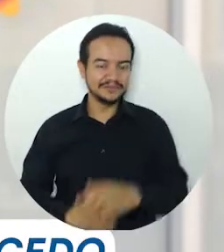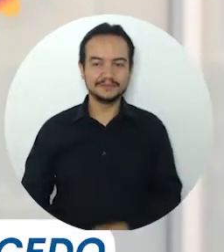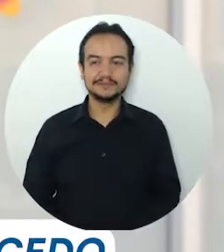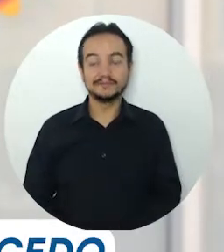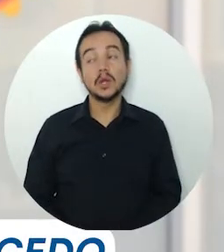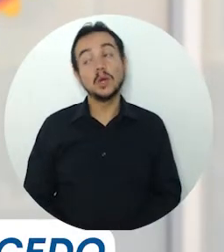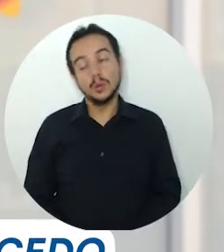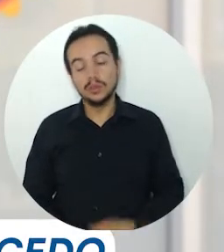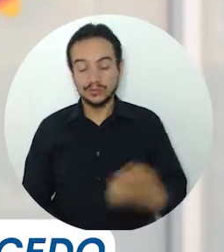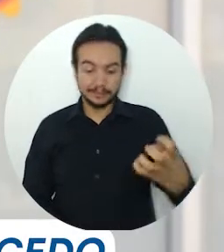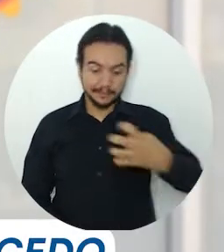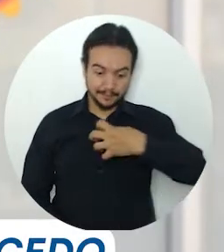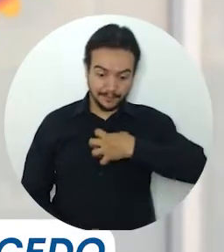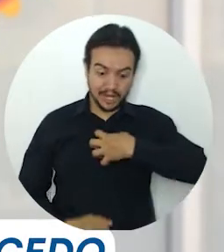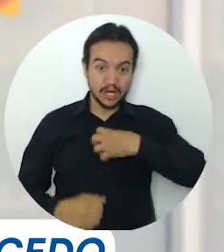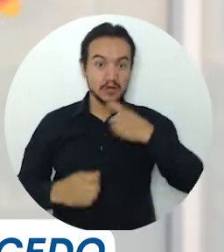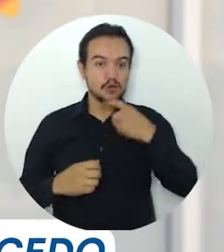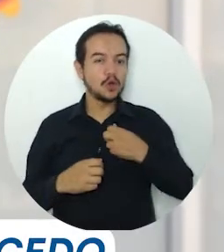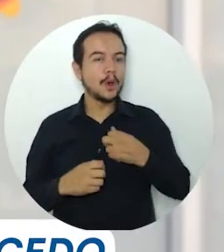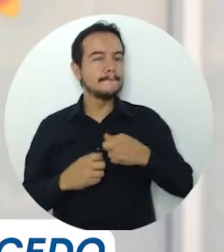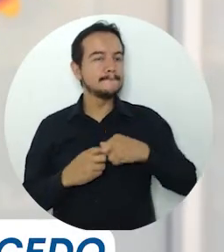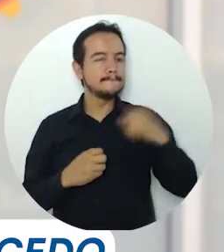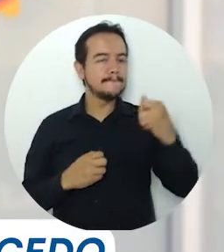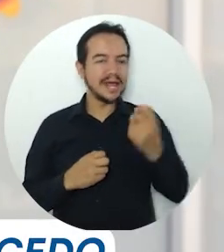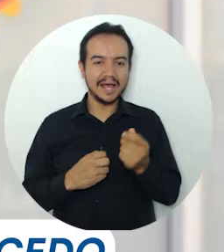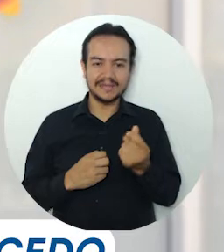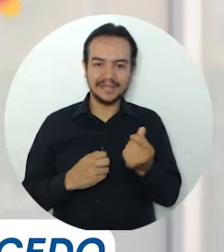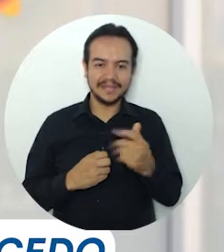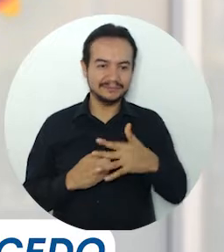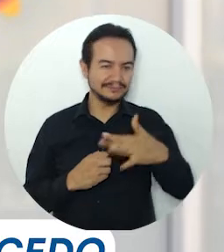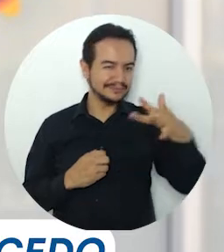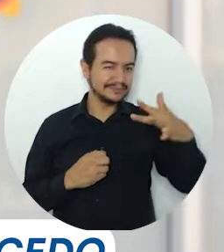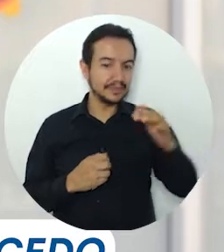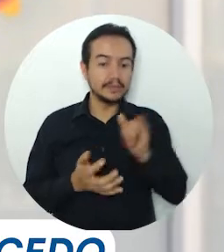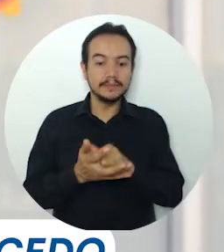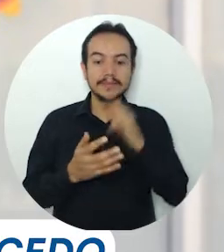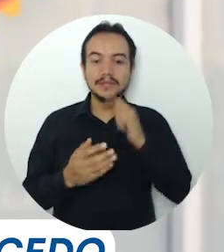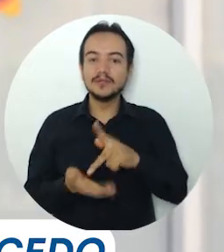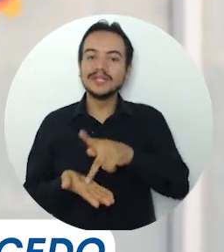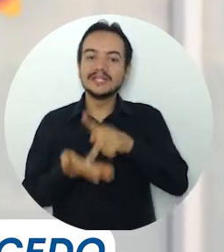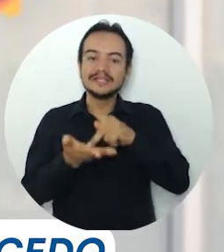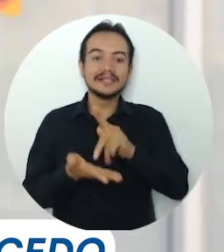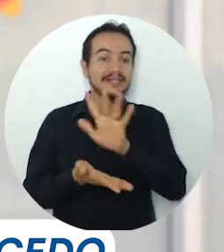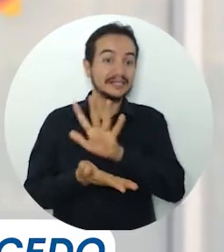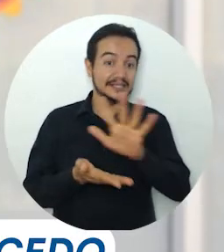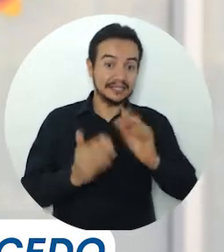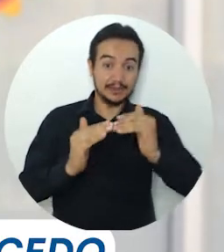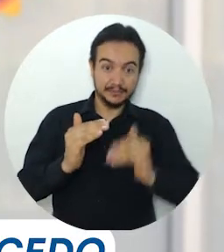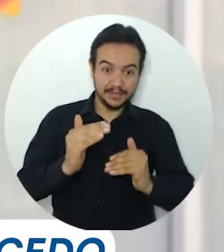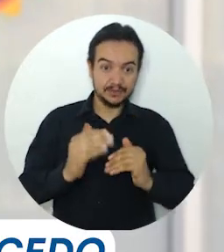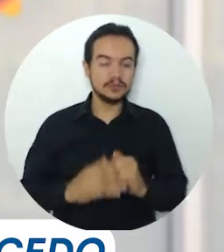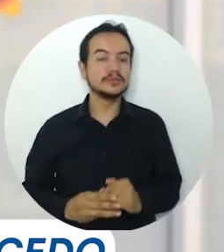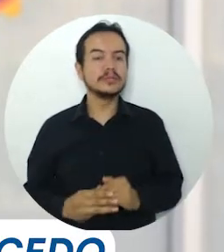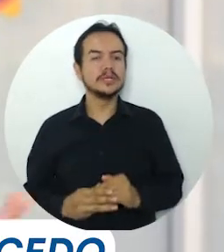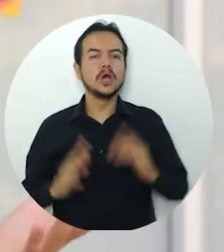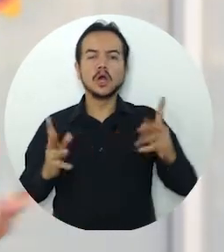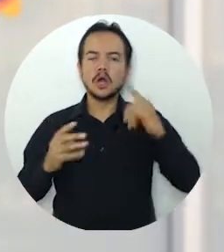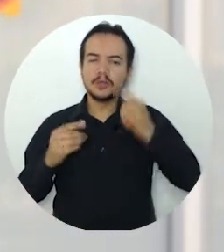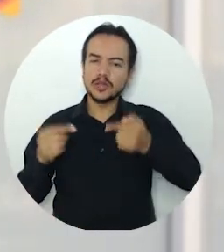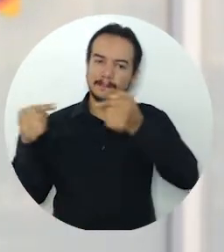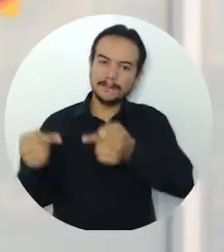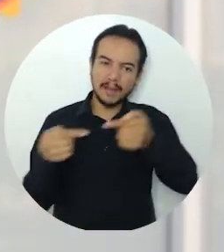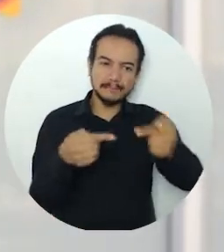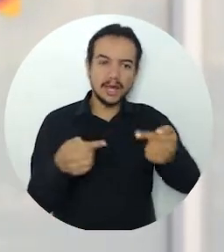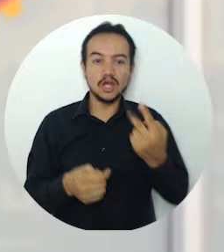medalla de plata en la categoría menos 55 kilogramos avanzado, realizando dos combates de mucho nivel para llegar